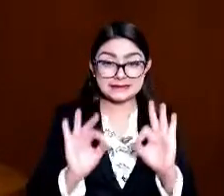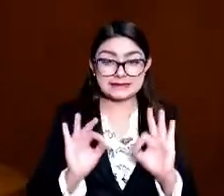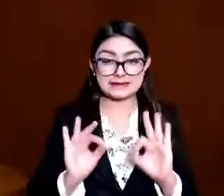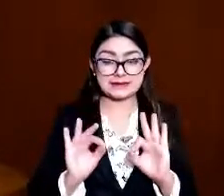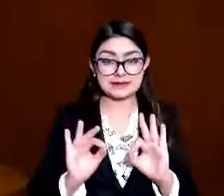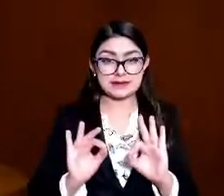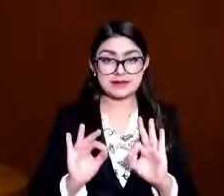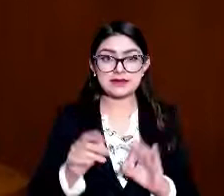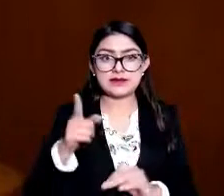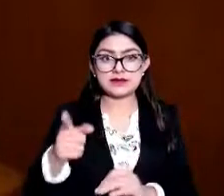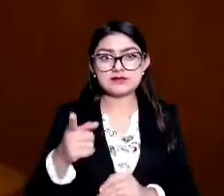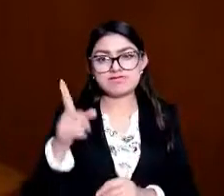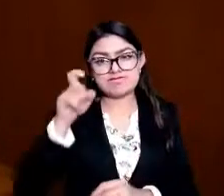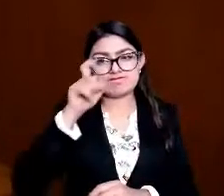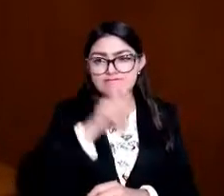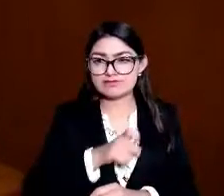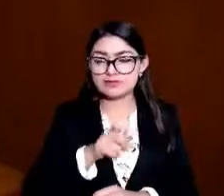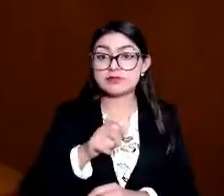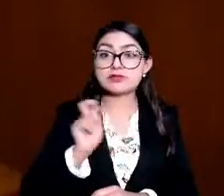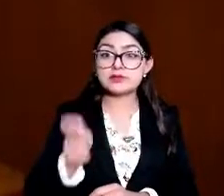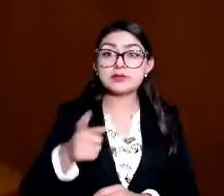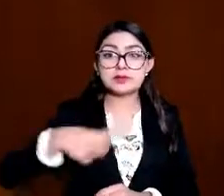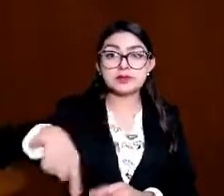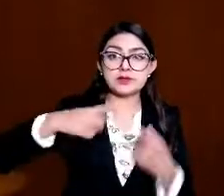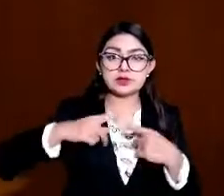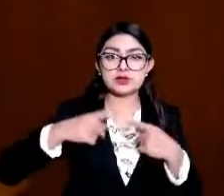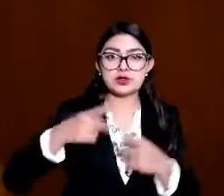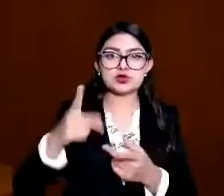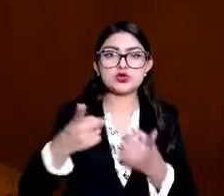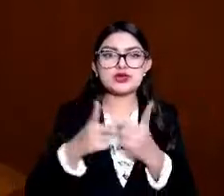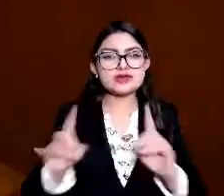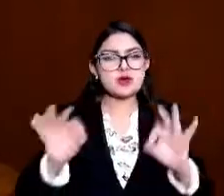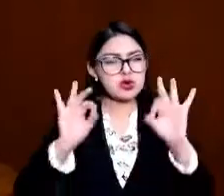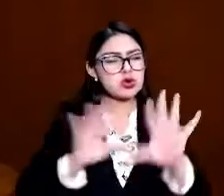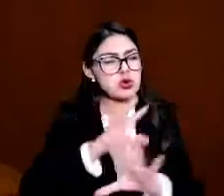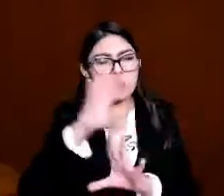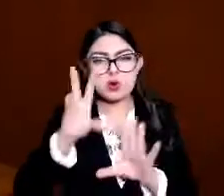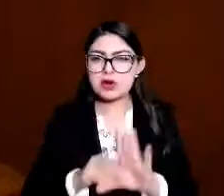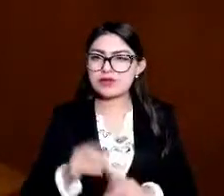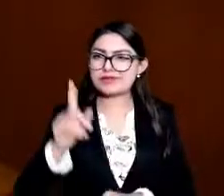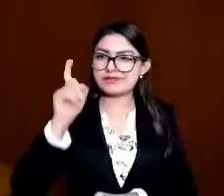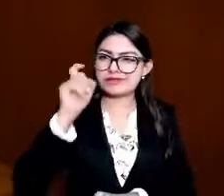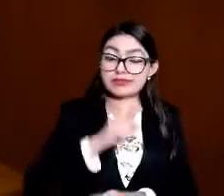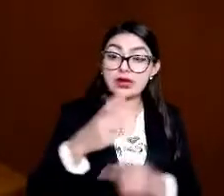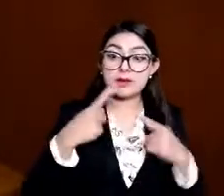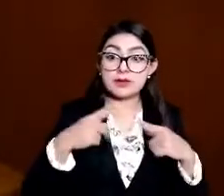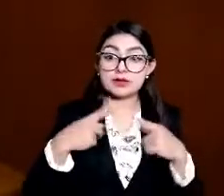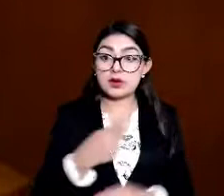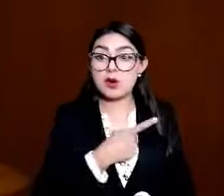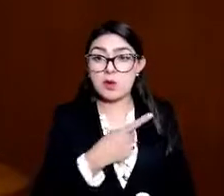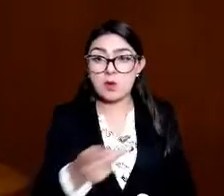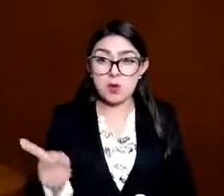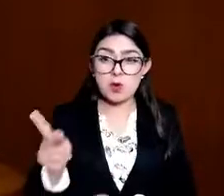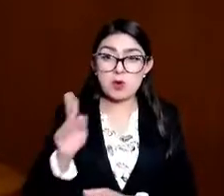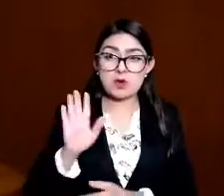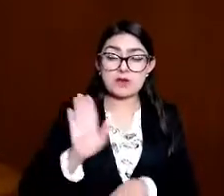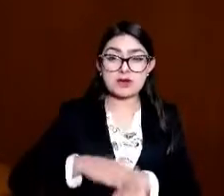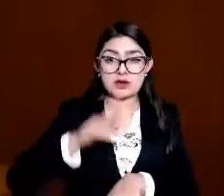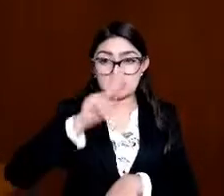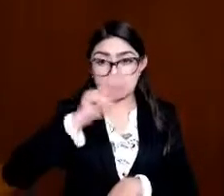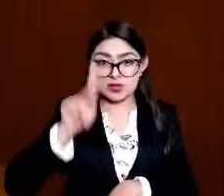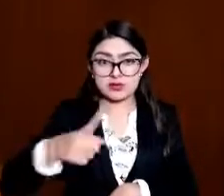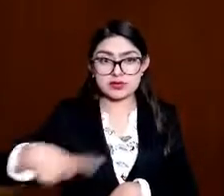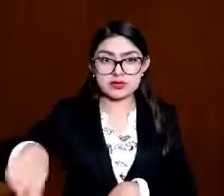riesgo importante para el desarrollo pleno de los mexiquenses. Los más pobres tienen menores posibilidades de habitar un hogar